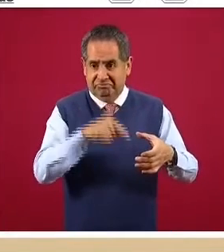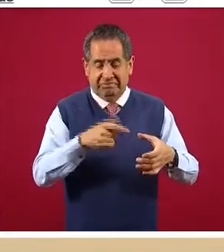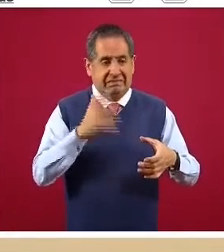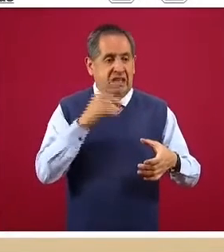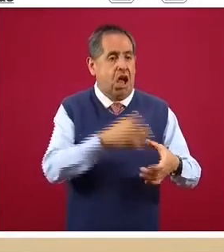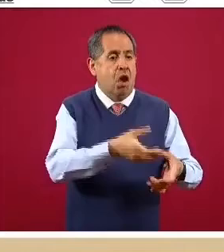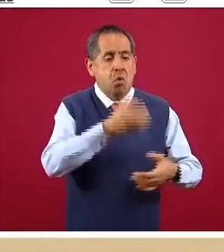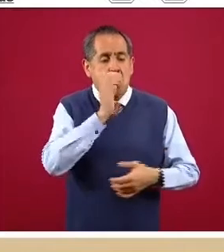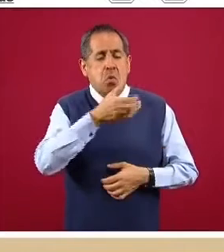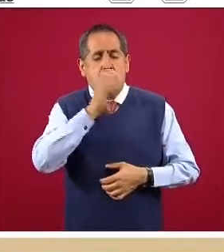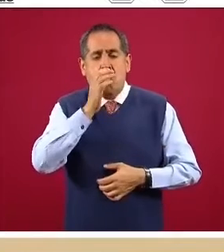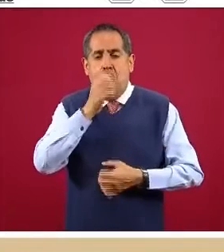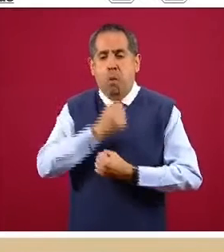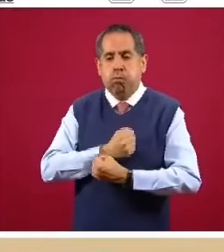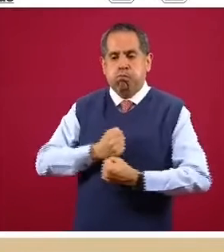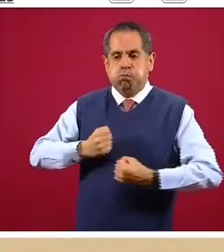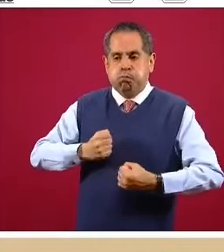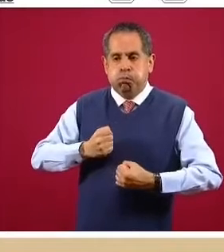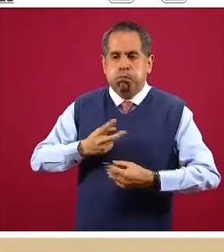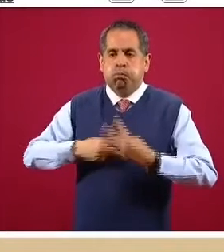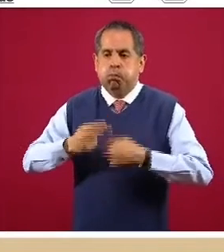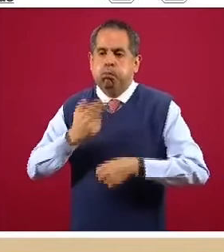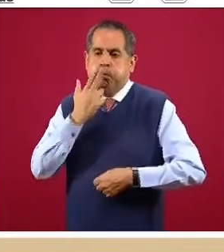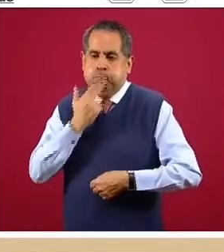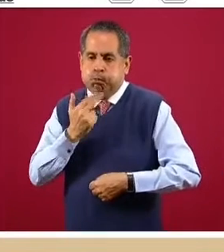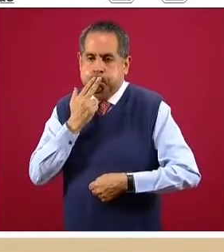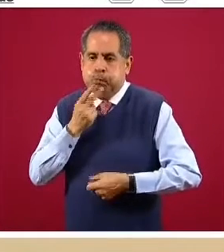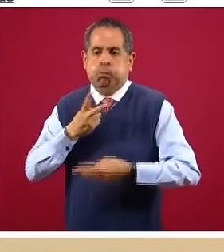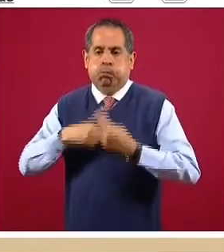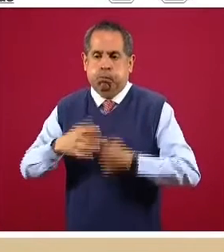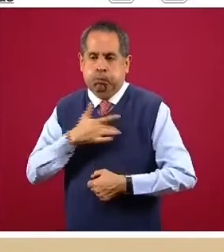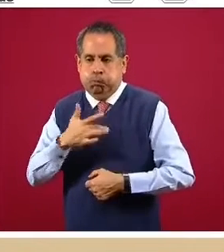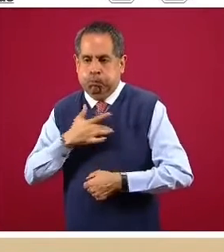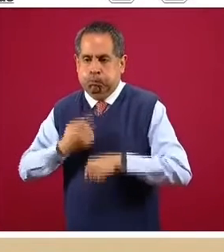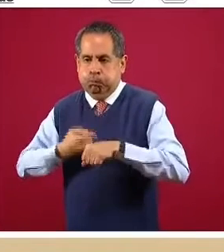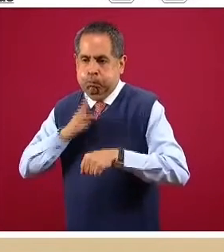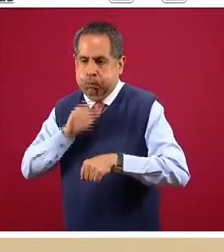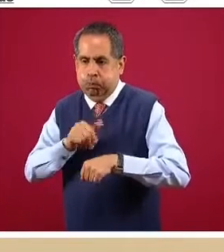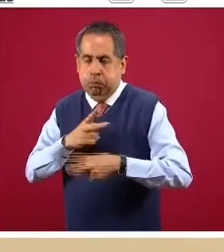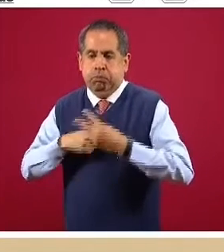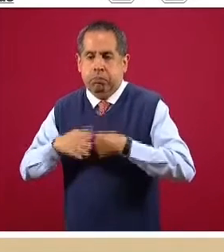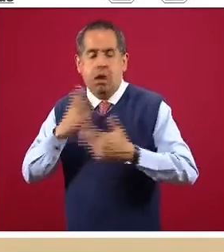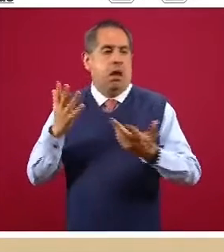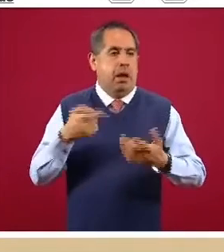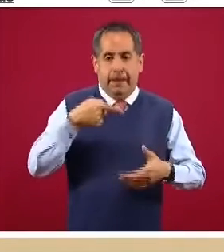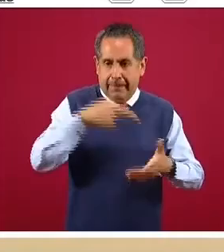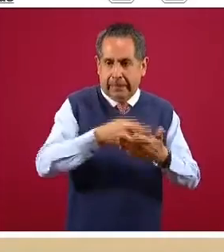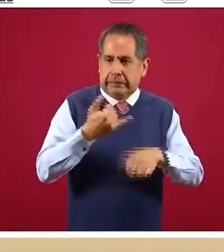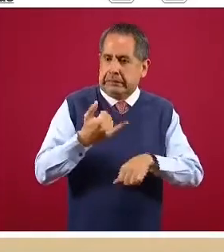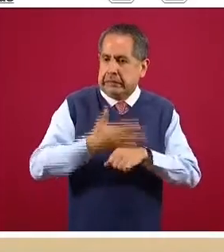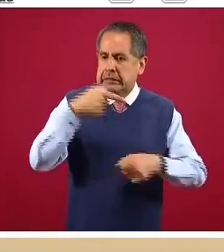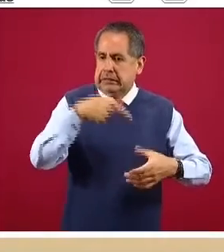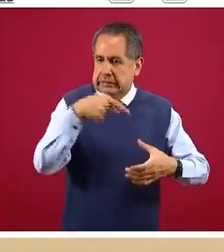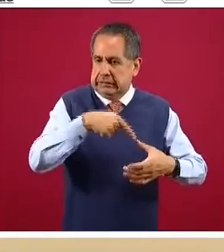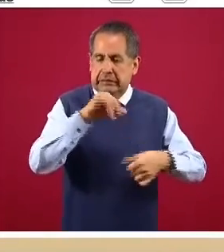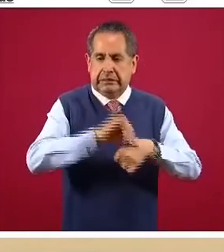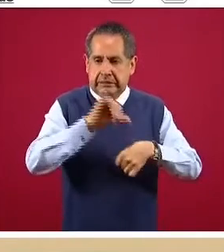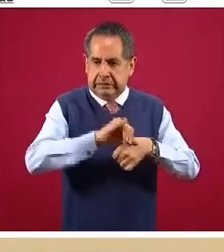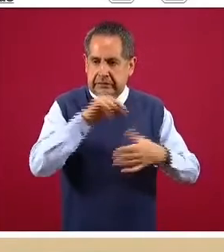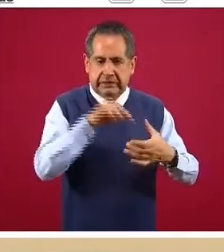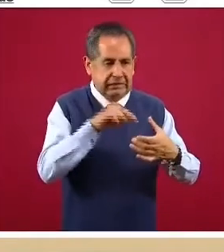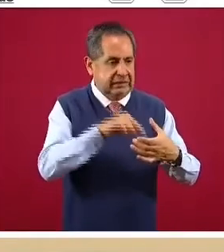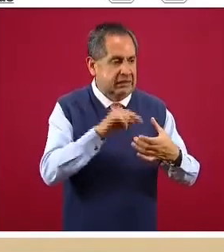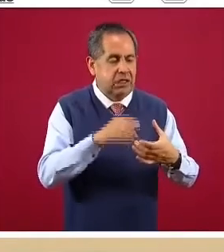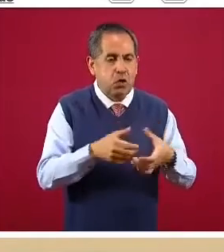el riesgo de obesidad aumenta el riesgo de diabetes, de enfermedad cardiovascular, o las mismas bebidas azucaradas también aumentan directamente,